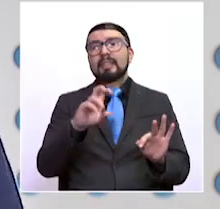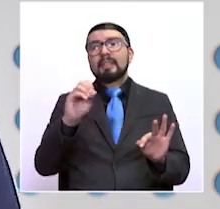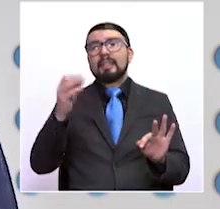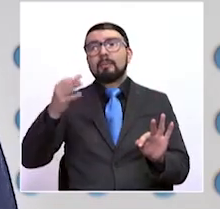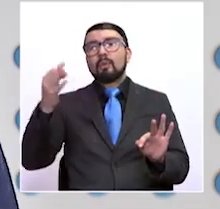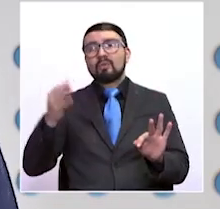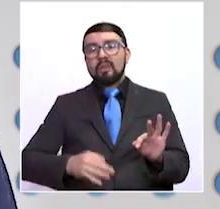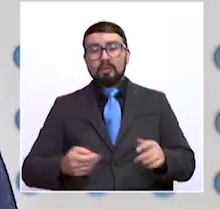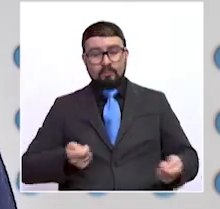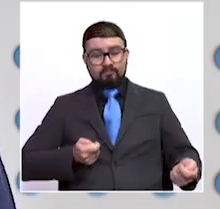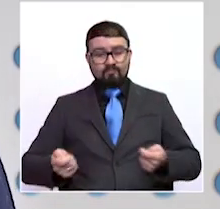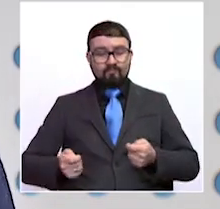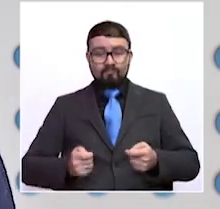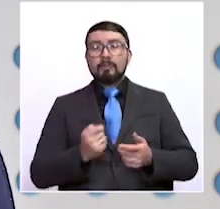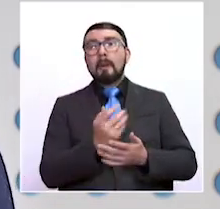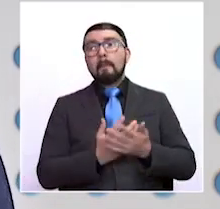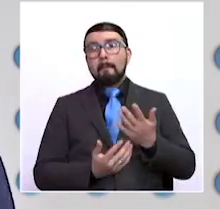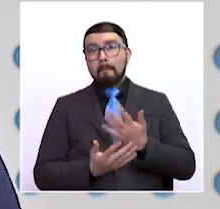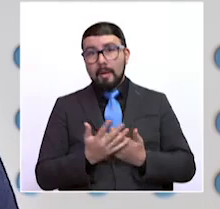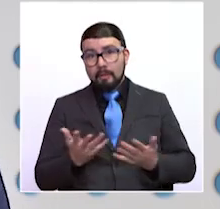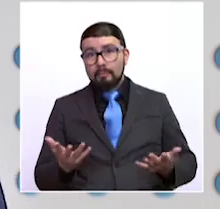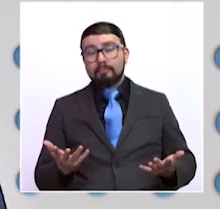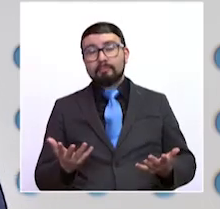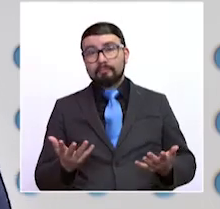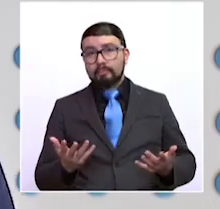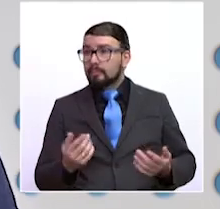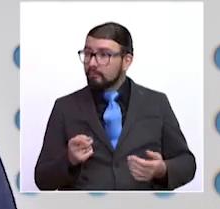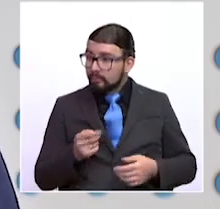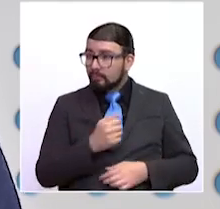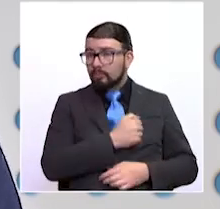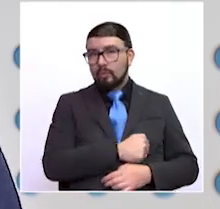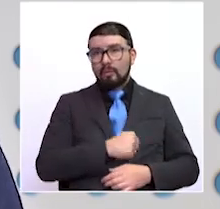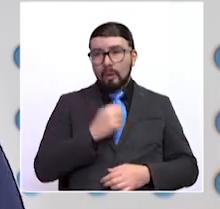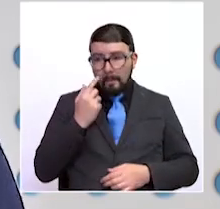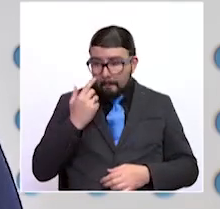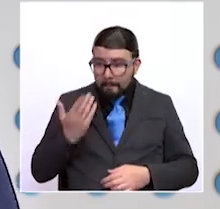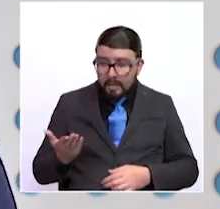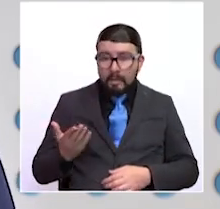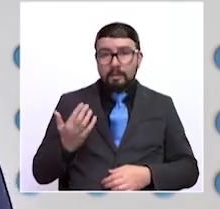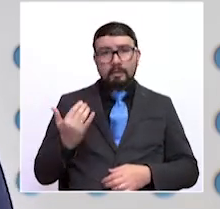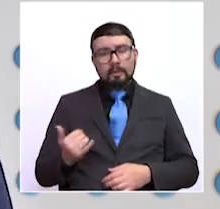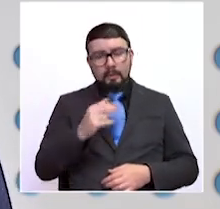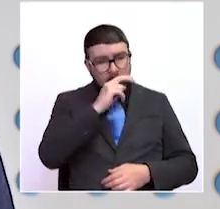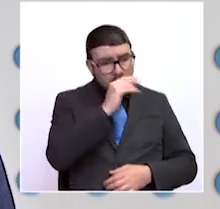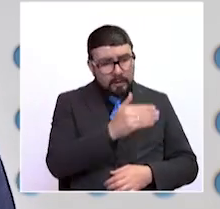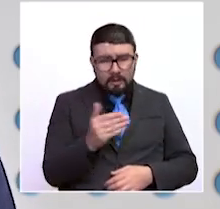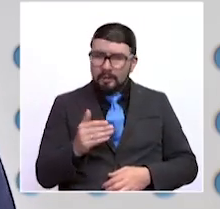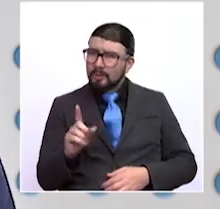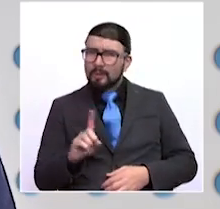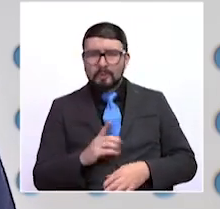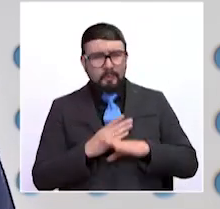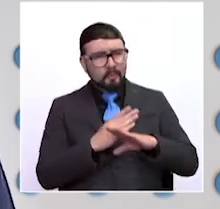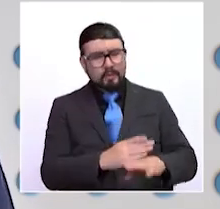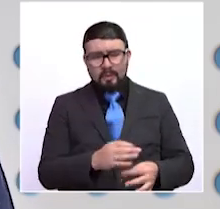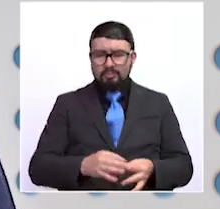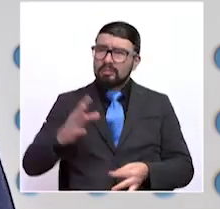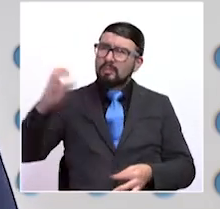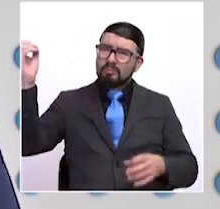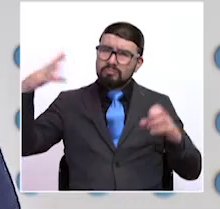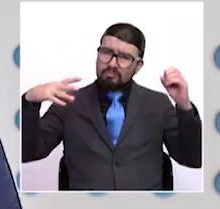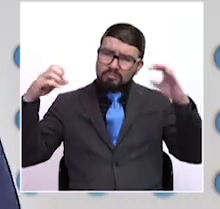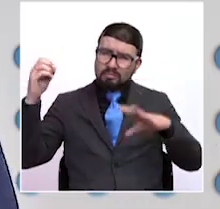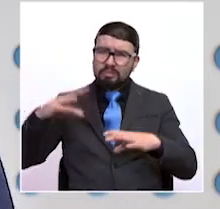favor, vean la gravedad en que exponemos que estos niños corran riesgos con estas pólvoras. Por